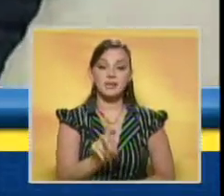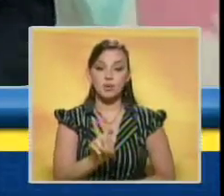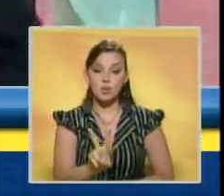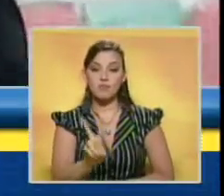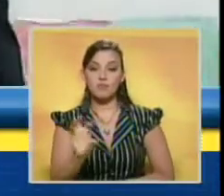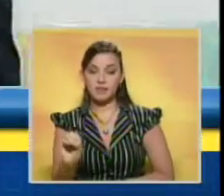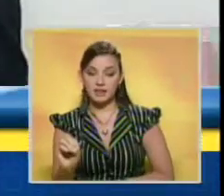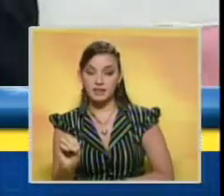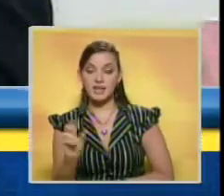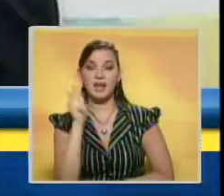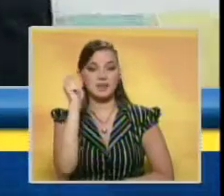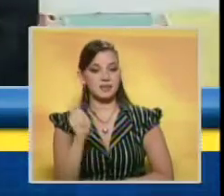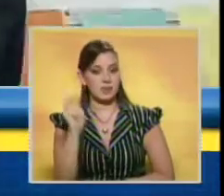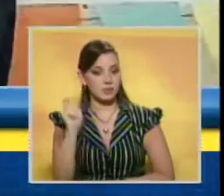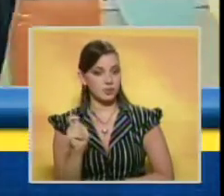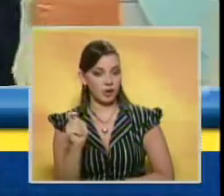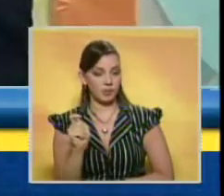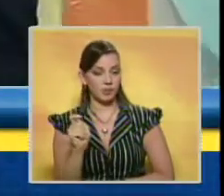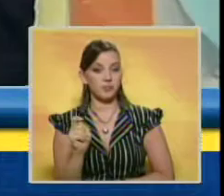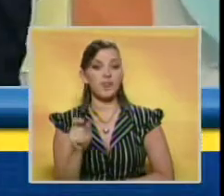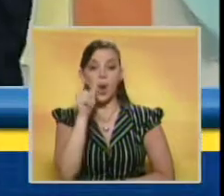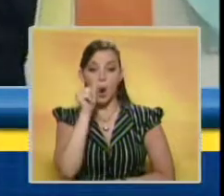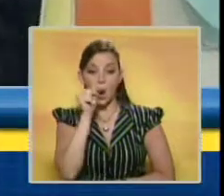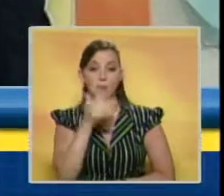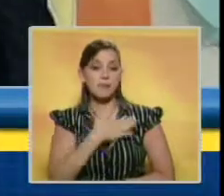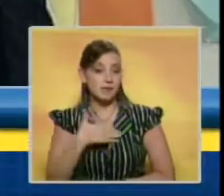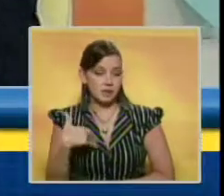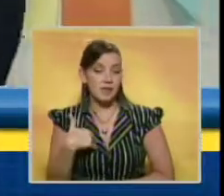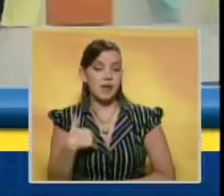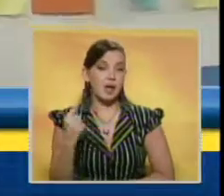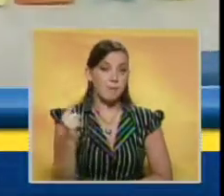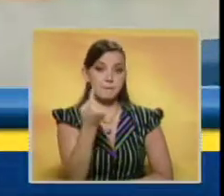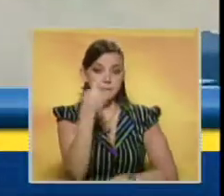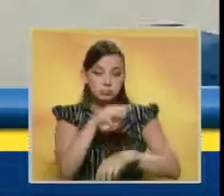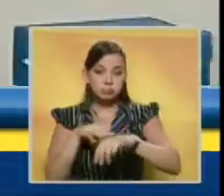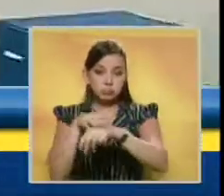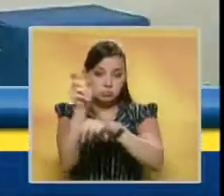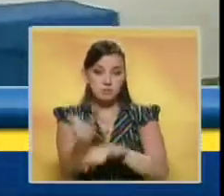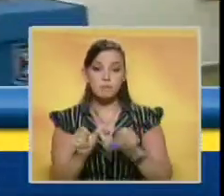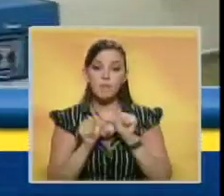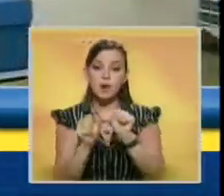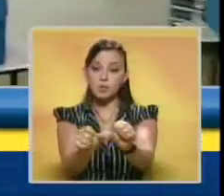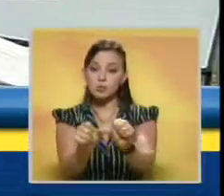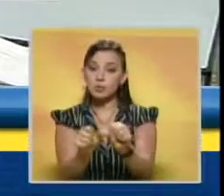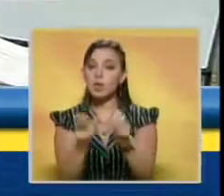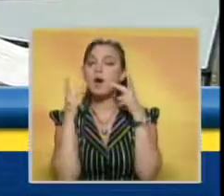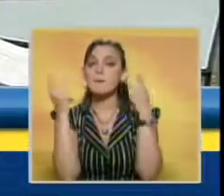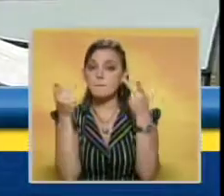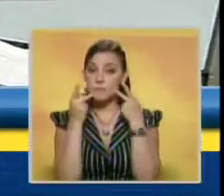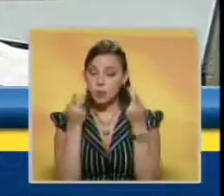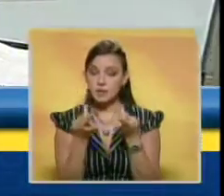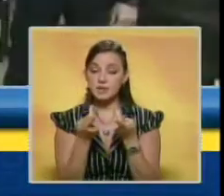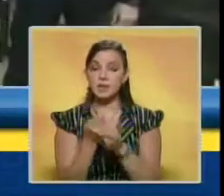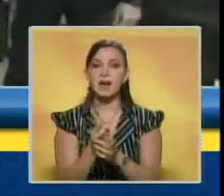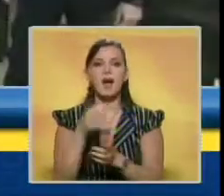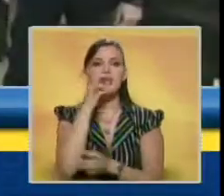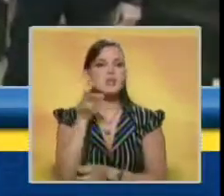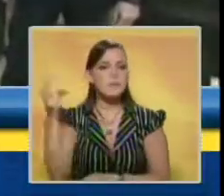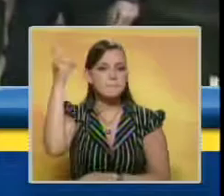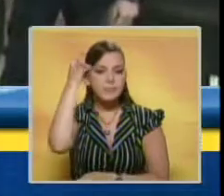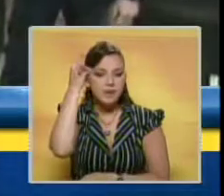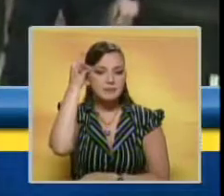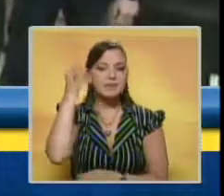Benjamín Netanyahu apuesta por la reelección como primer ministro para continuar con sus políticas de aislamiento de Palestina e